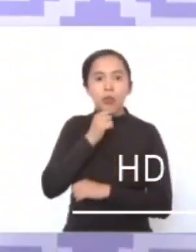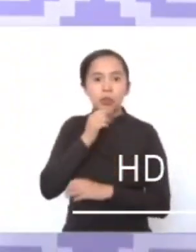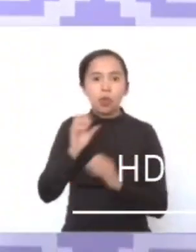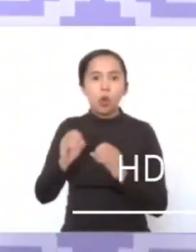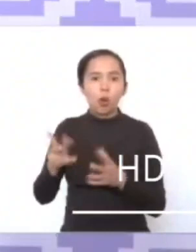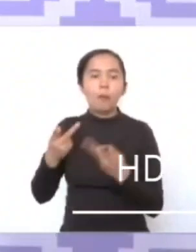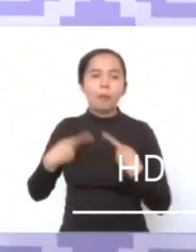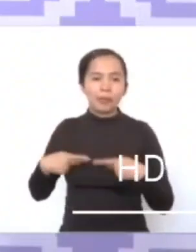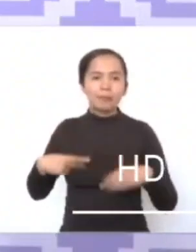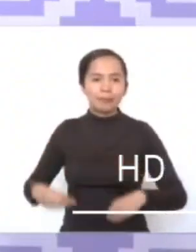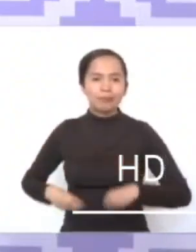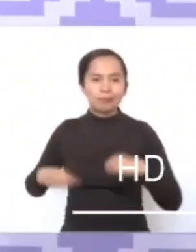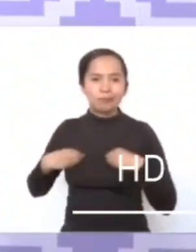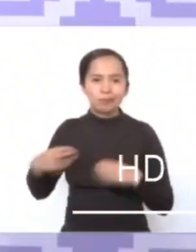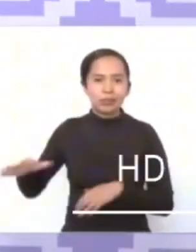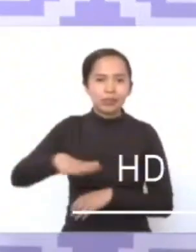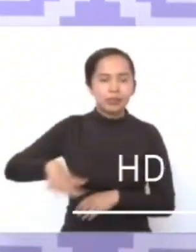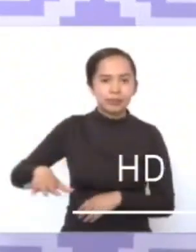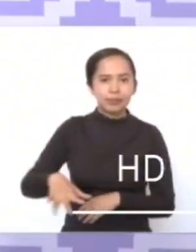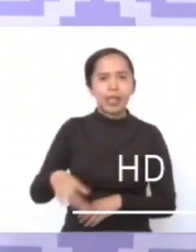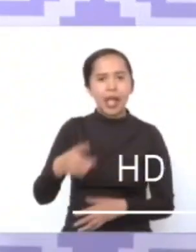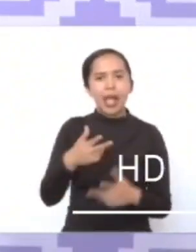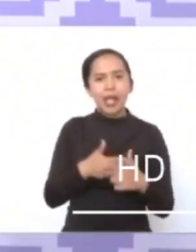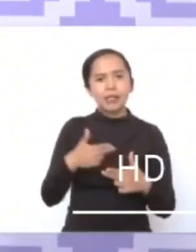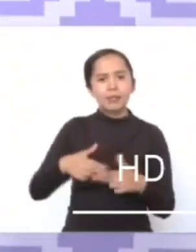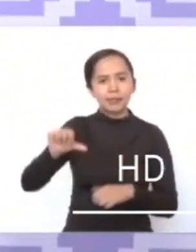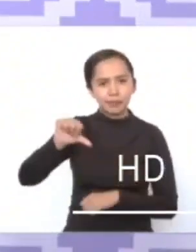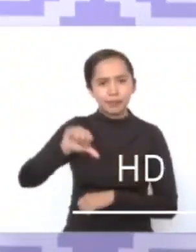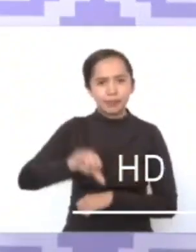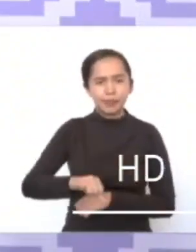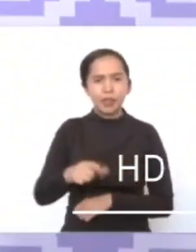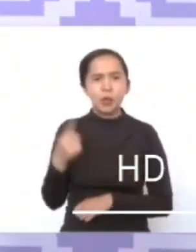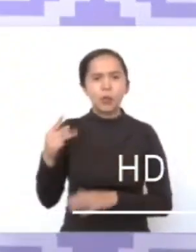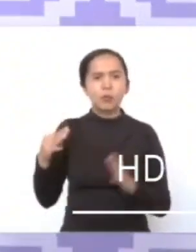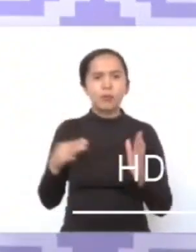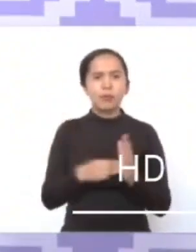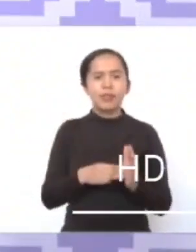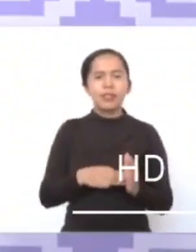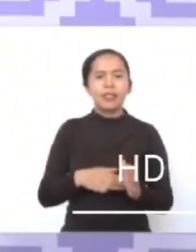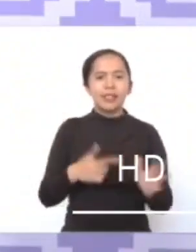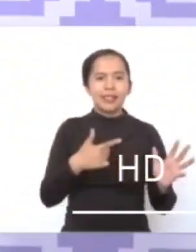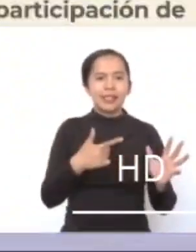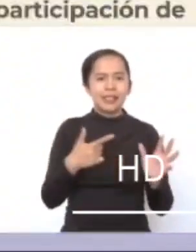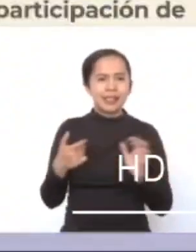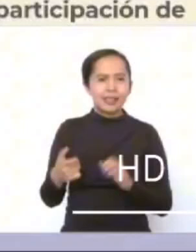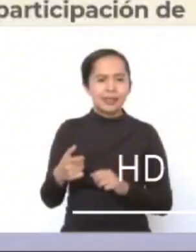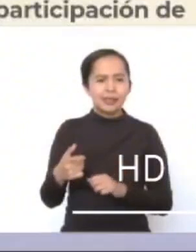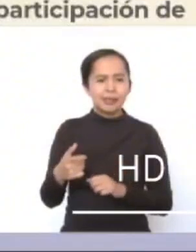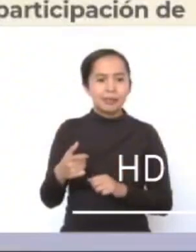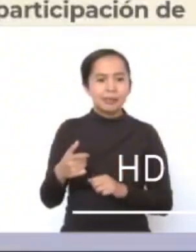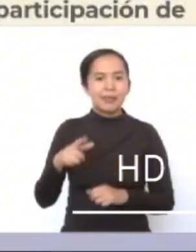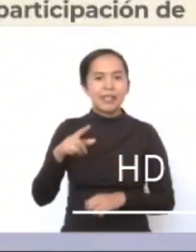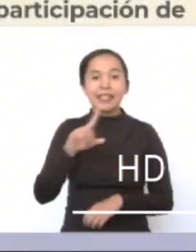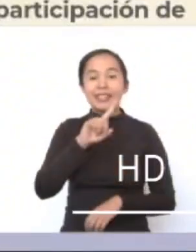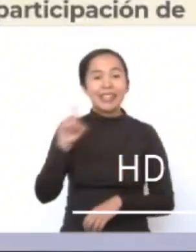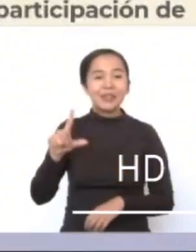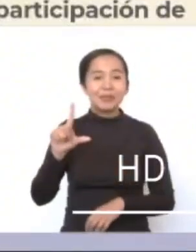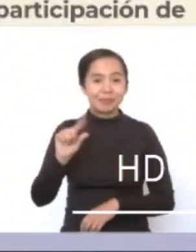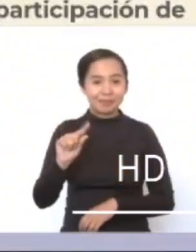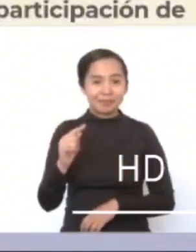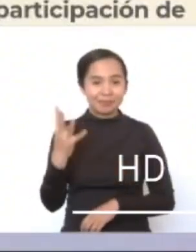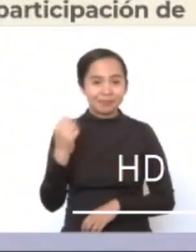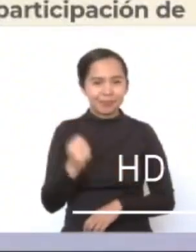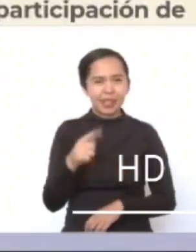ciudadanas. A la fecha, la unidad ha recibido un total de 1.179 quejas por violencia contra las